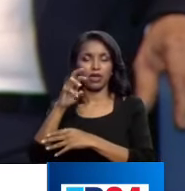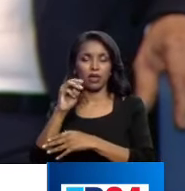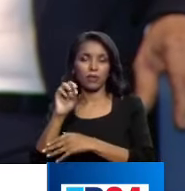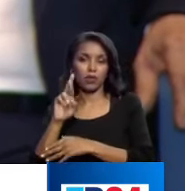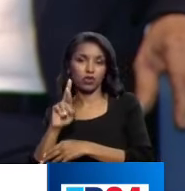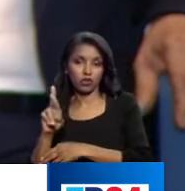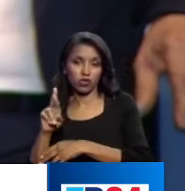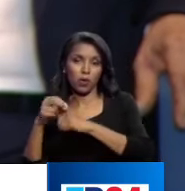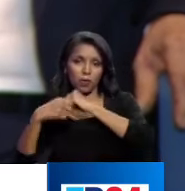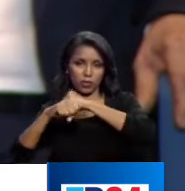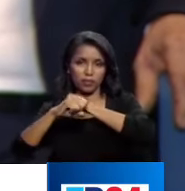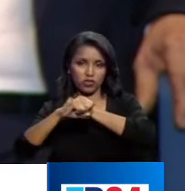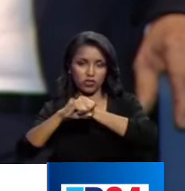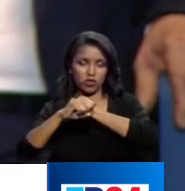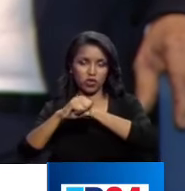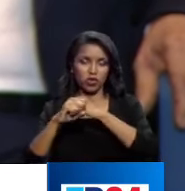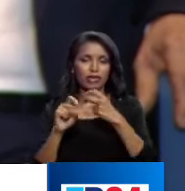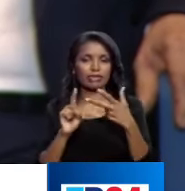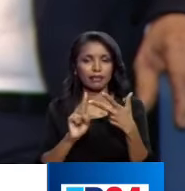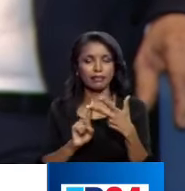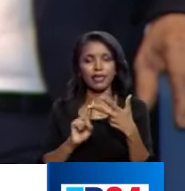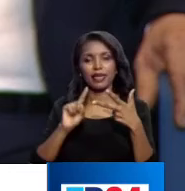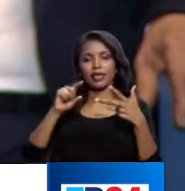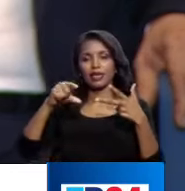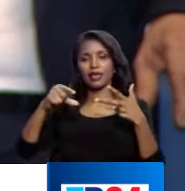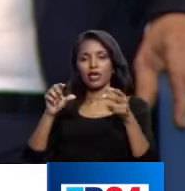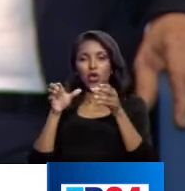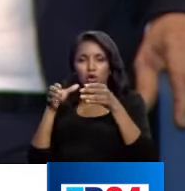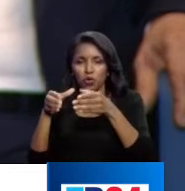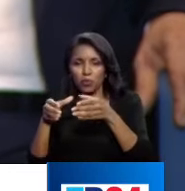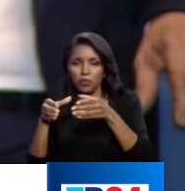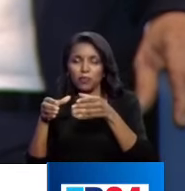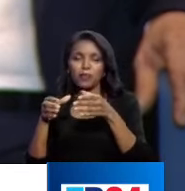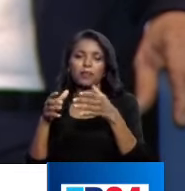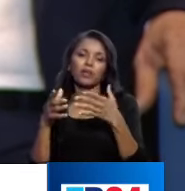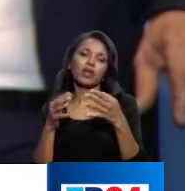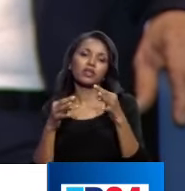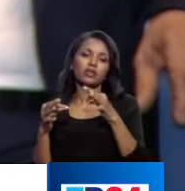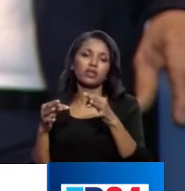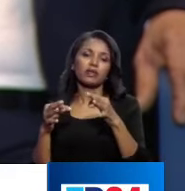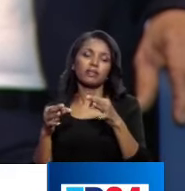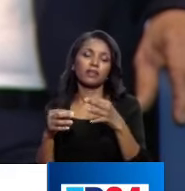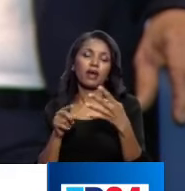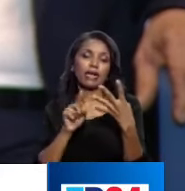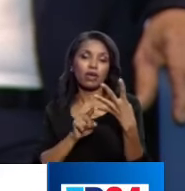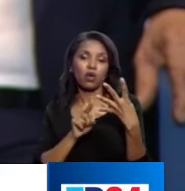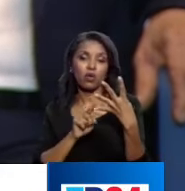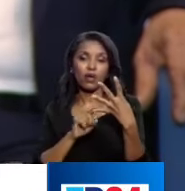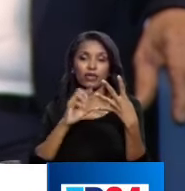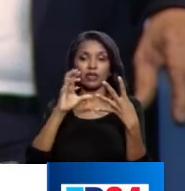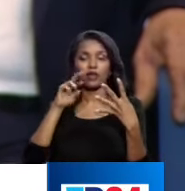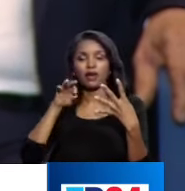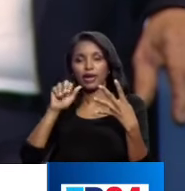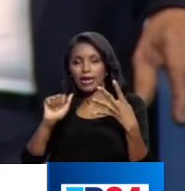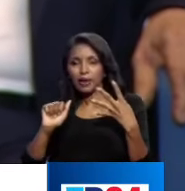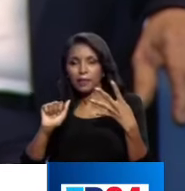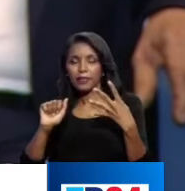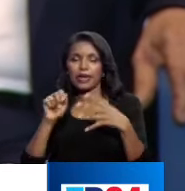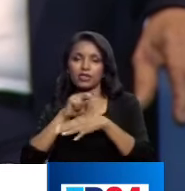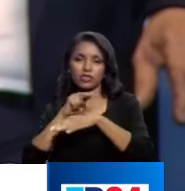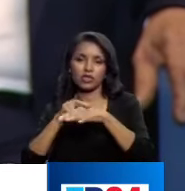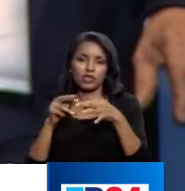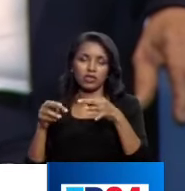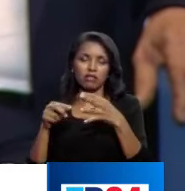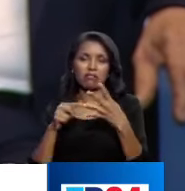turística internacional, por el Gabinete Turístico para temas de infraestructura y por la Cámara Nacional de Turismo para garantizar la